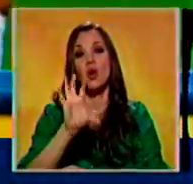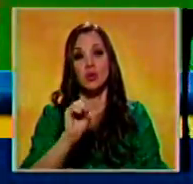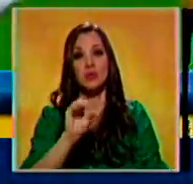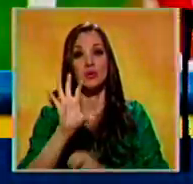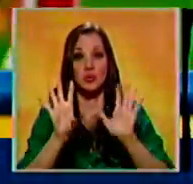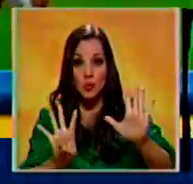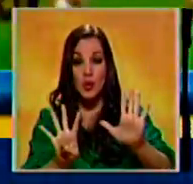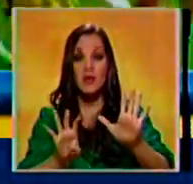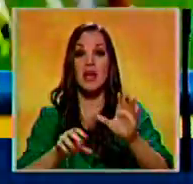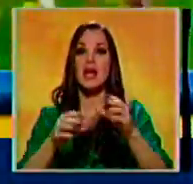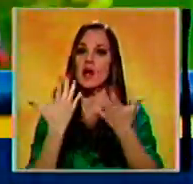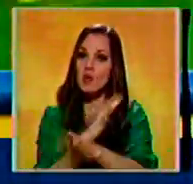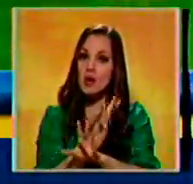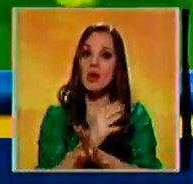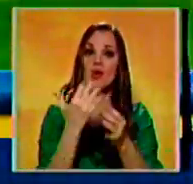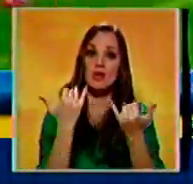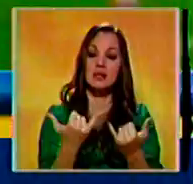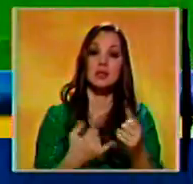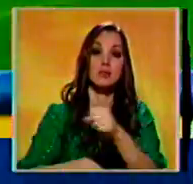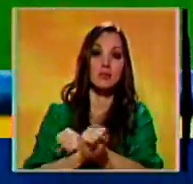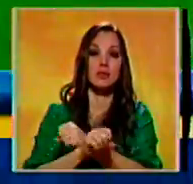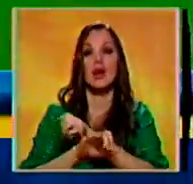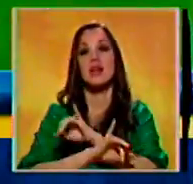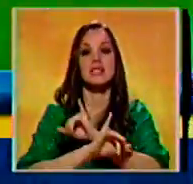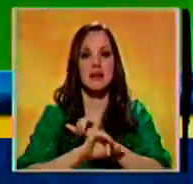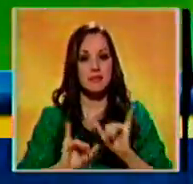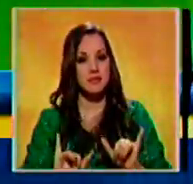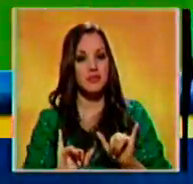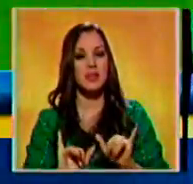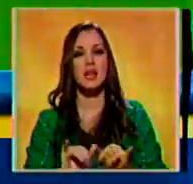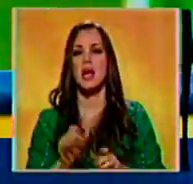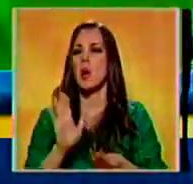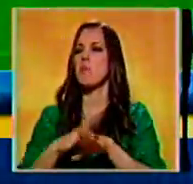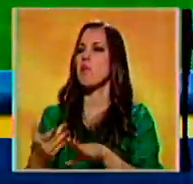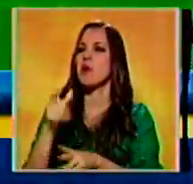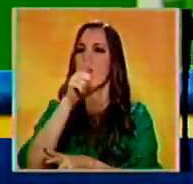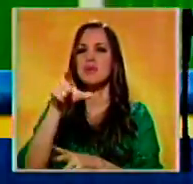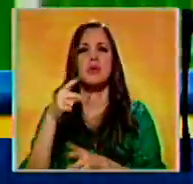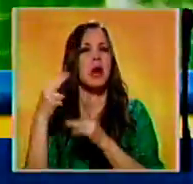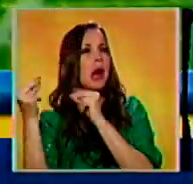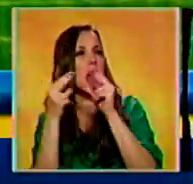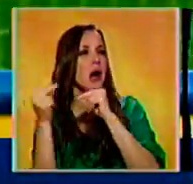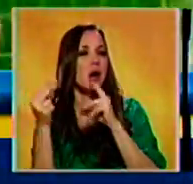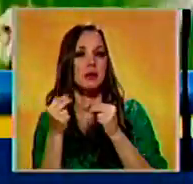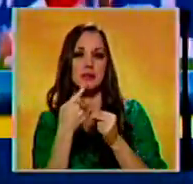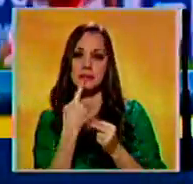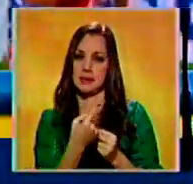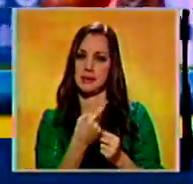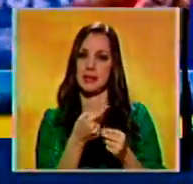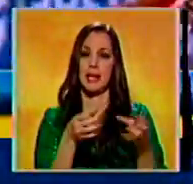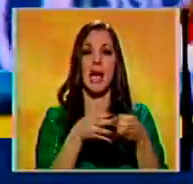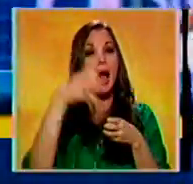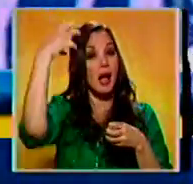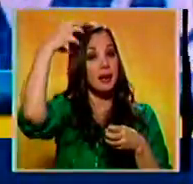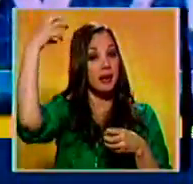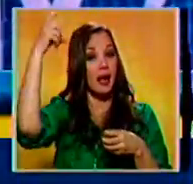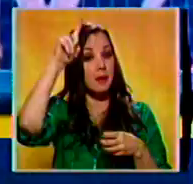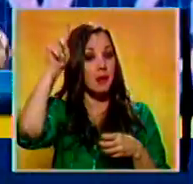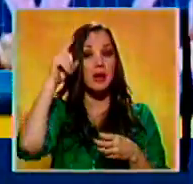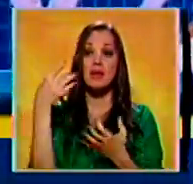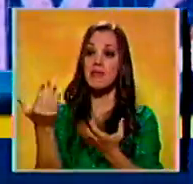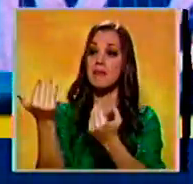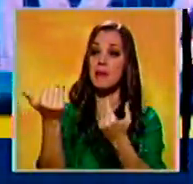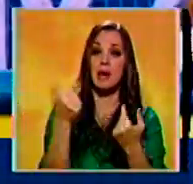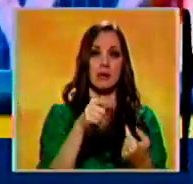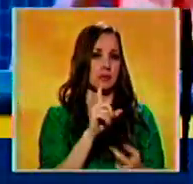hasta 2019, poniendo fin de momento a las especulaciones sobre las ofertas recibidas por clubes como el Real Madrid. Reus dijo